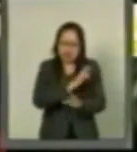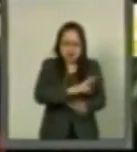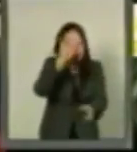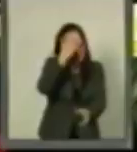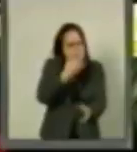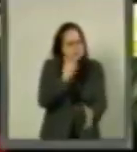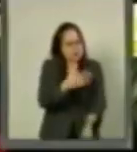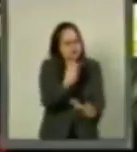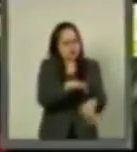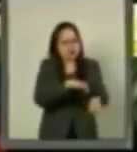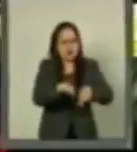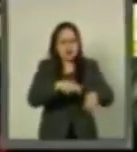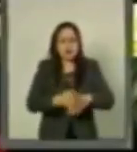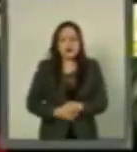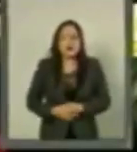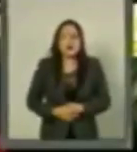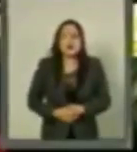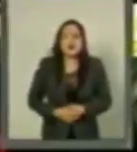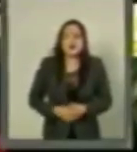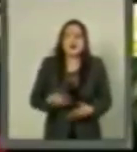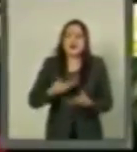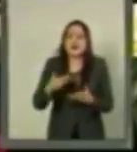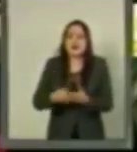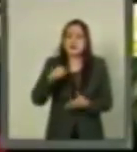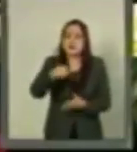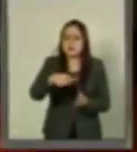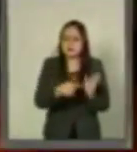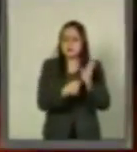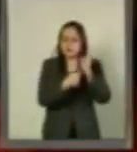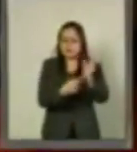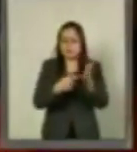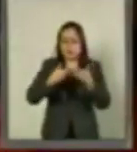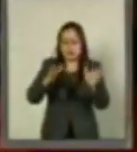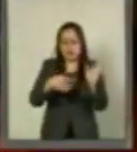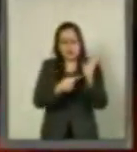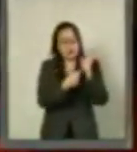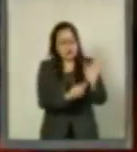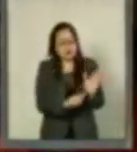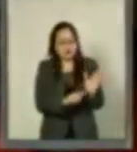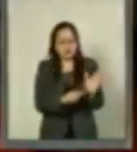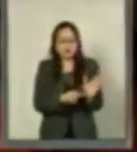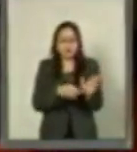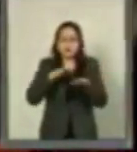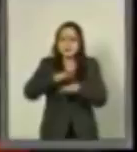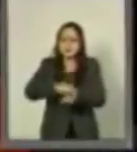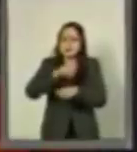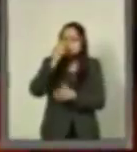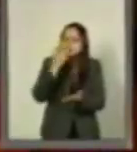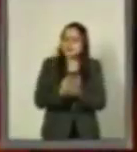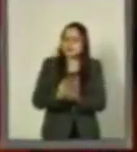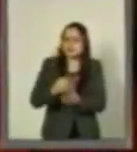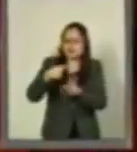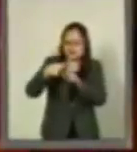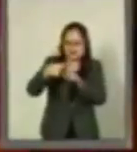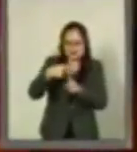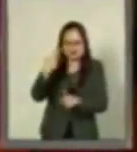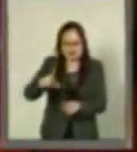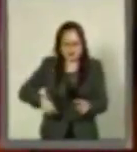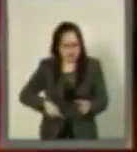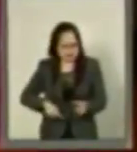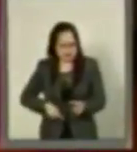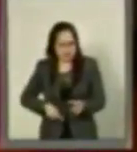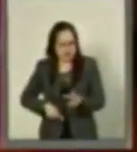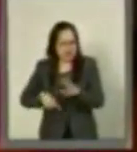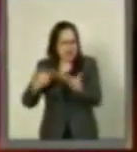Hoy, en estas cifras que también se han hecho públicas, pues no se refieren las positivas, que no son del gobierno, son de